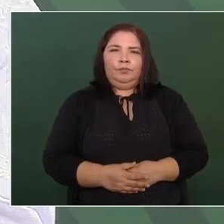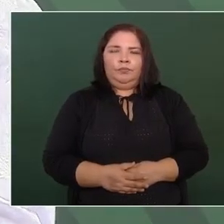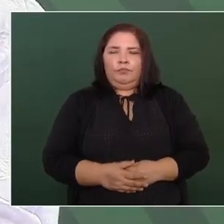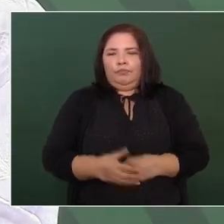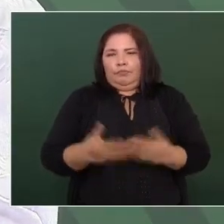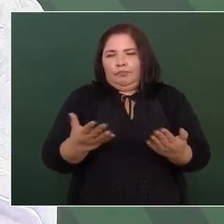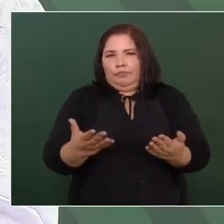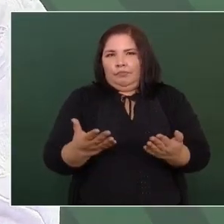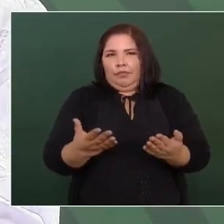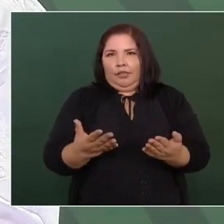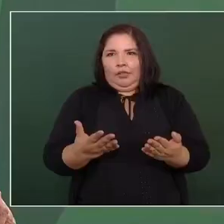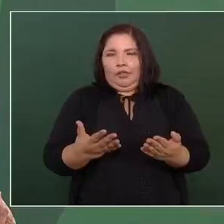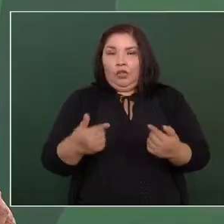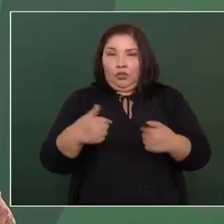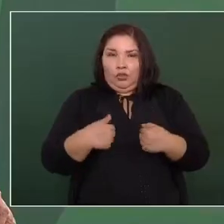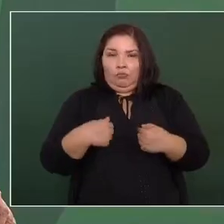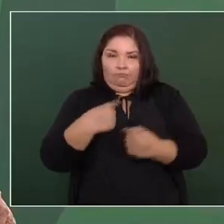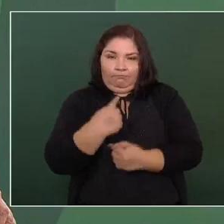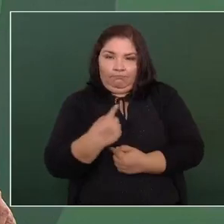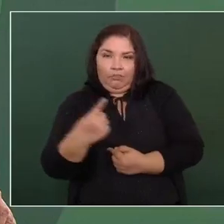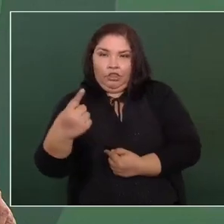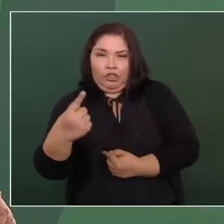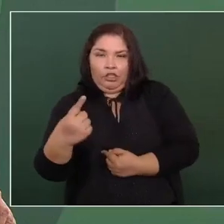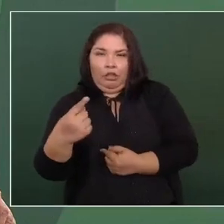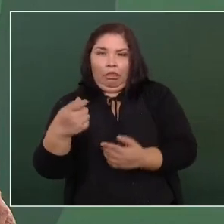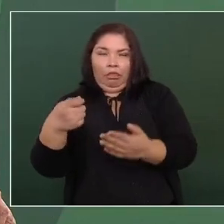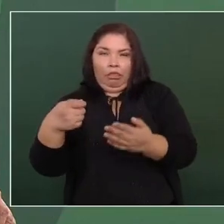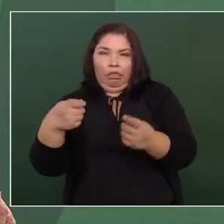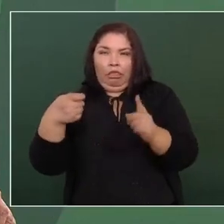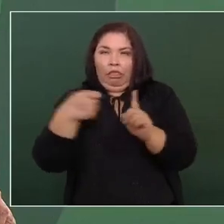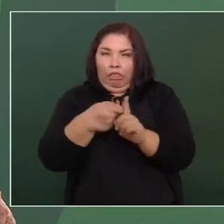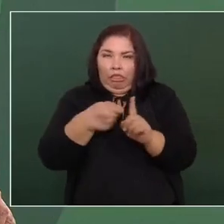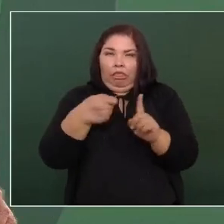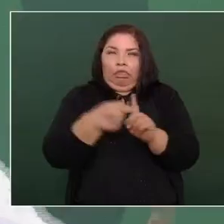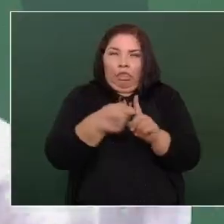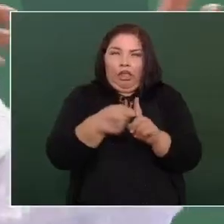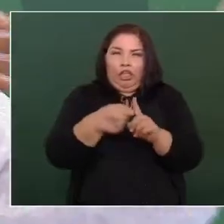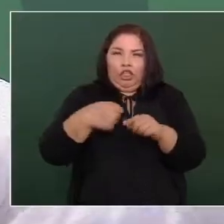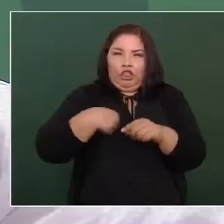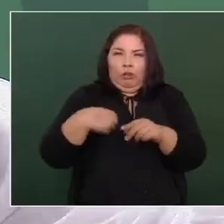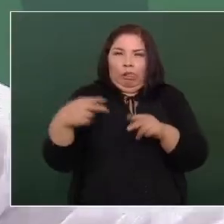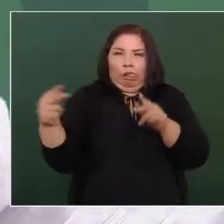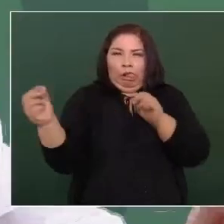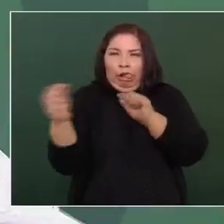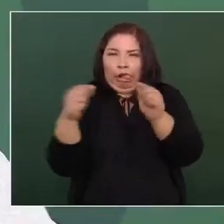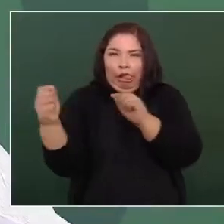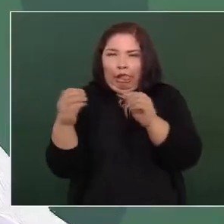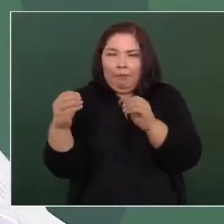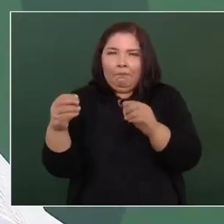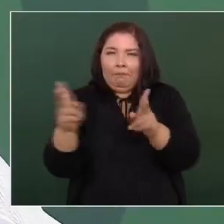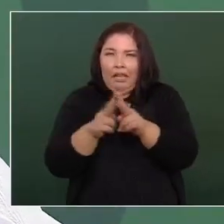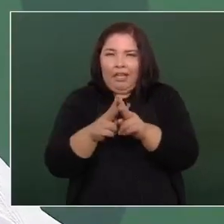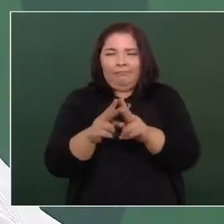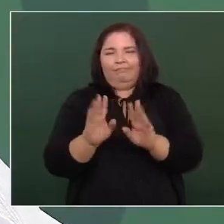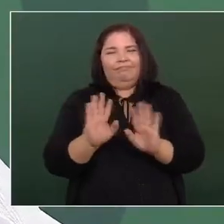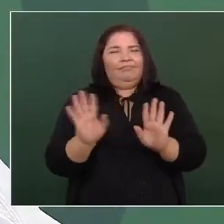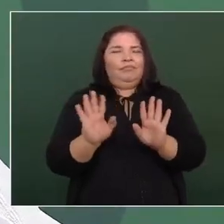O sea, prestarme, caer en una provocación, que eso es lo que quieren.